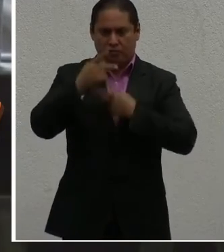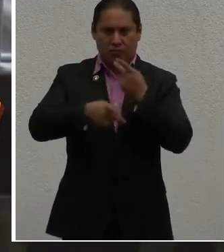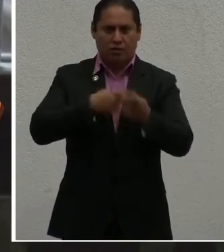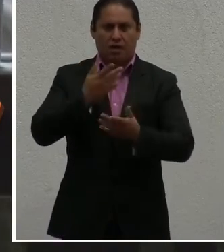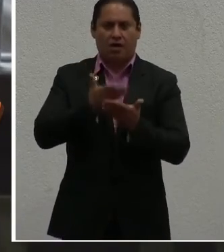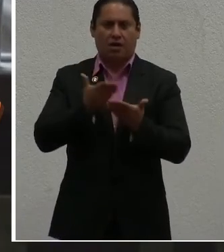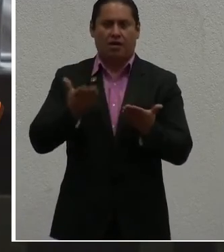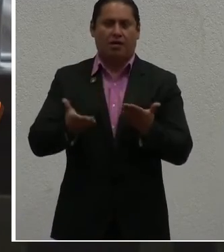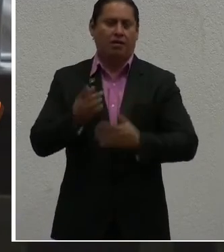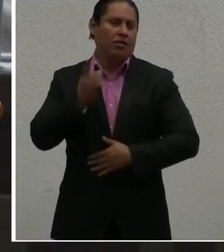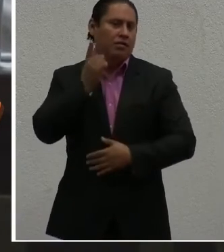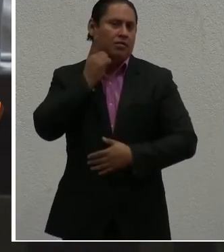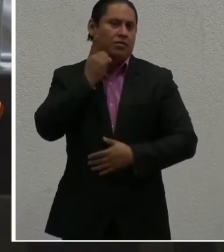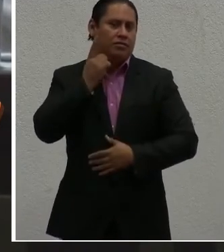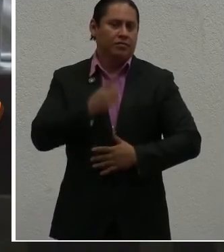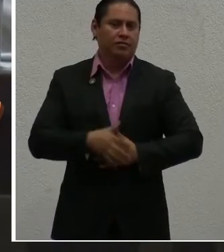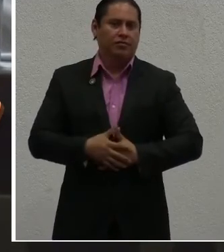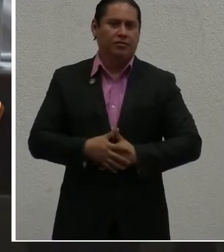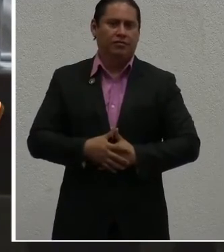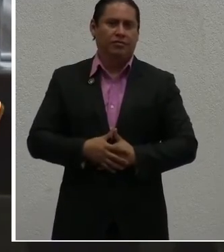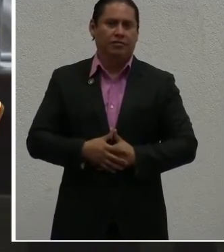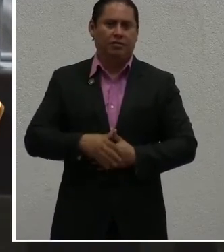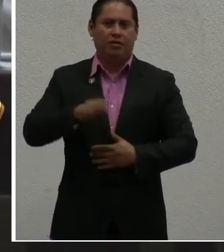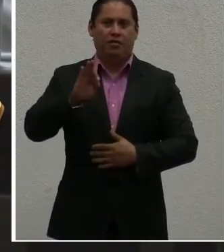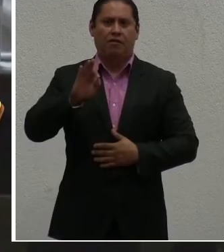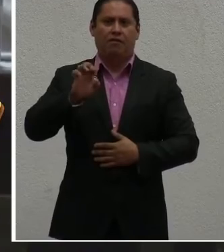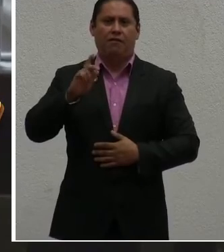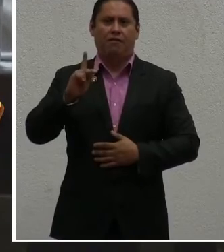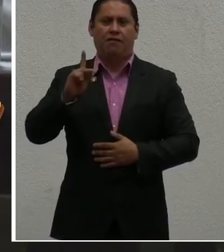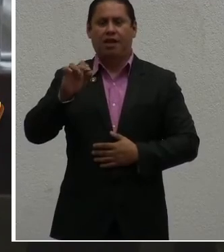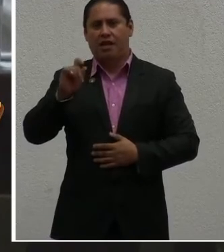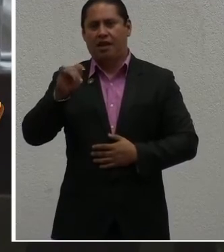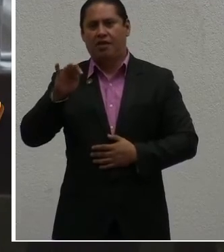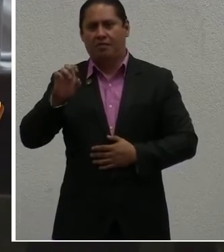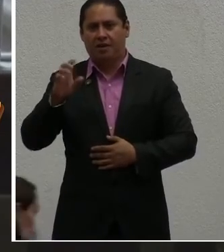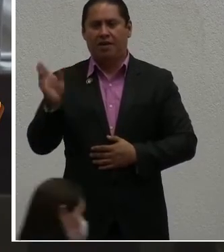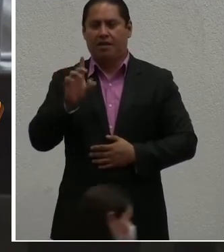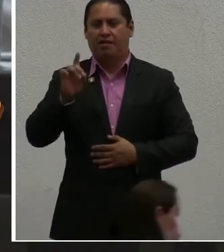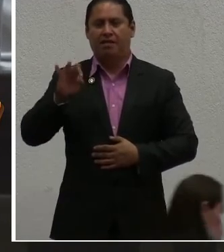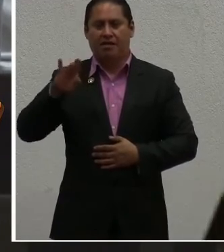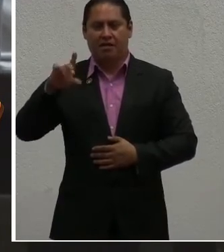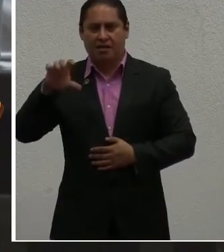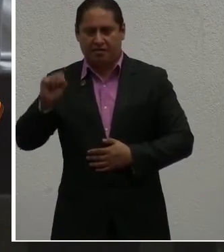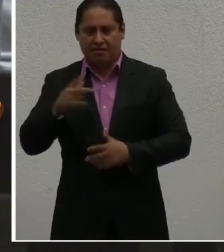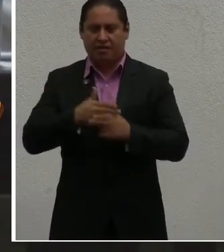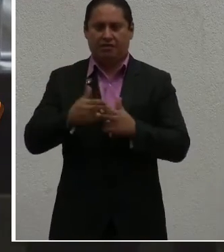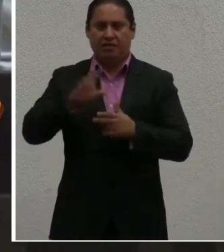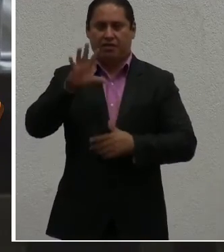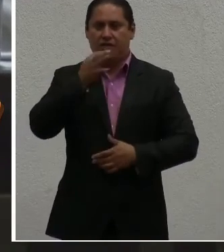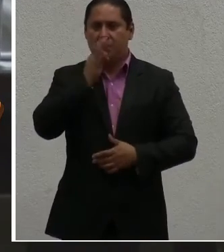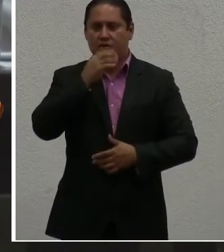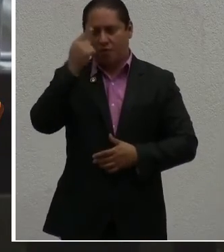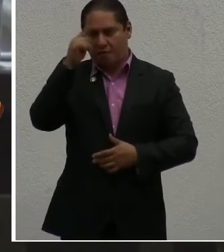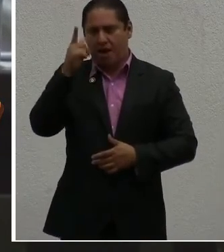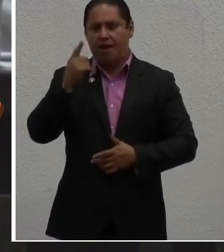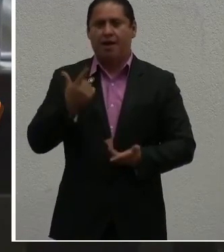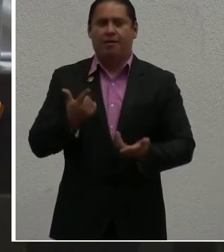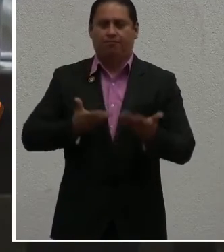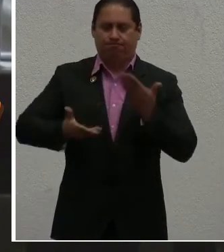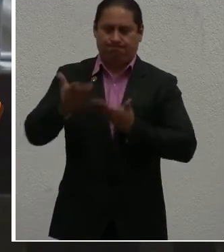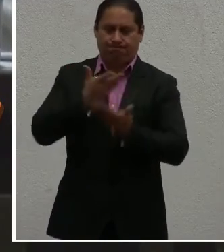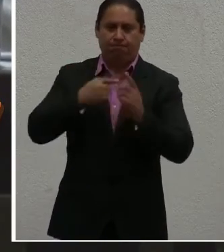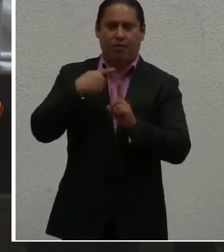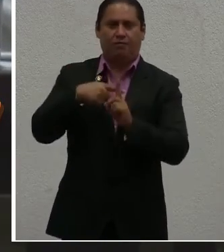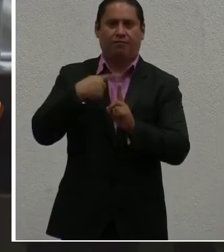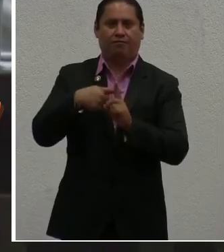palabra al diputado Felipe de Jesús Granda Pastrana hasta por 5 minutos para argumentar a favor del dictamen que